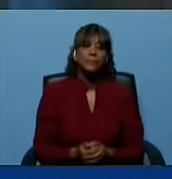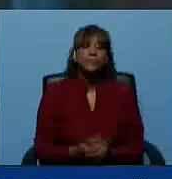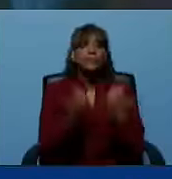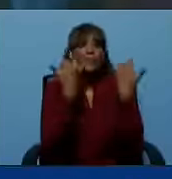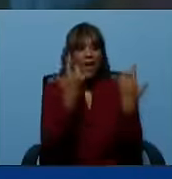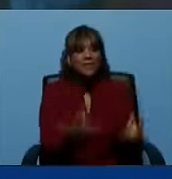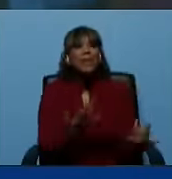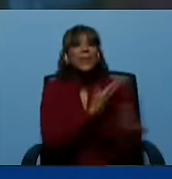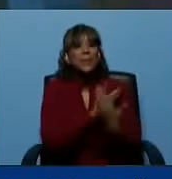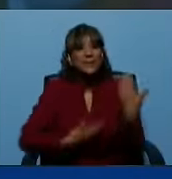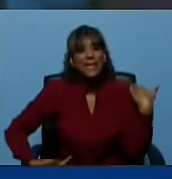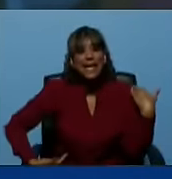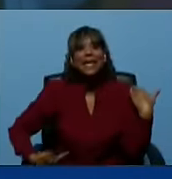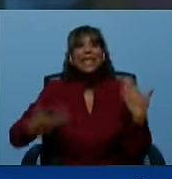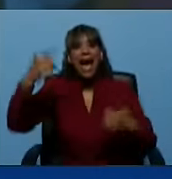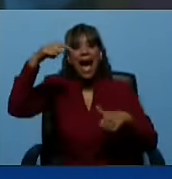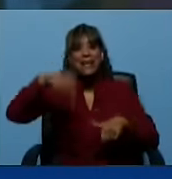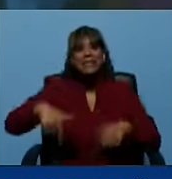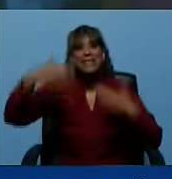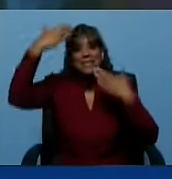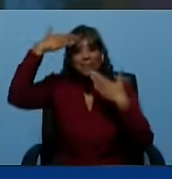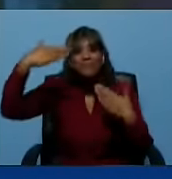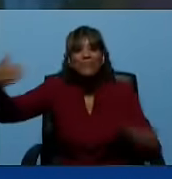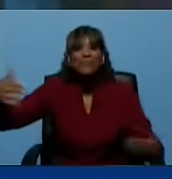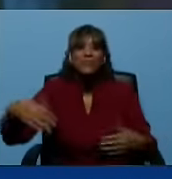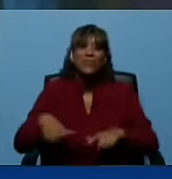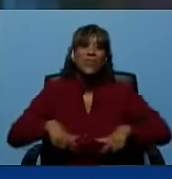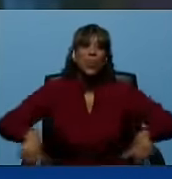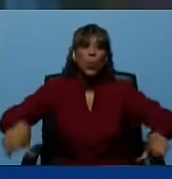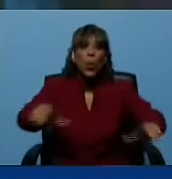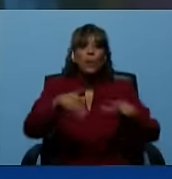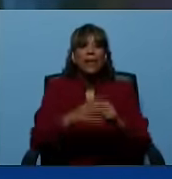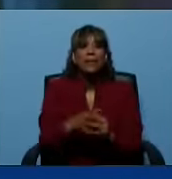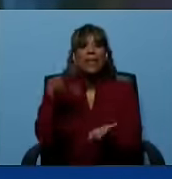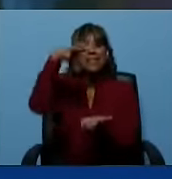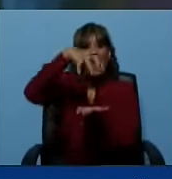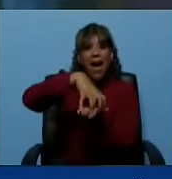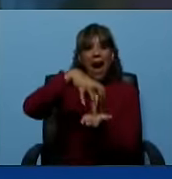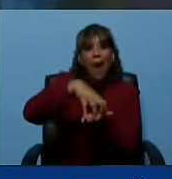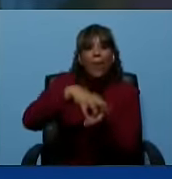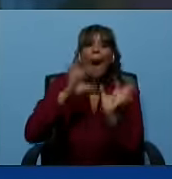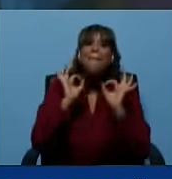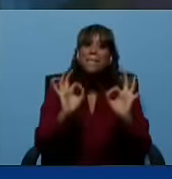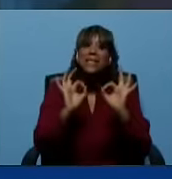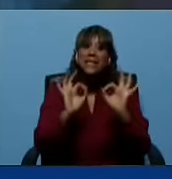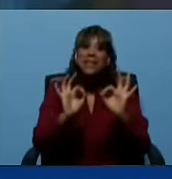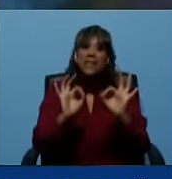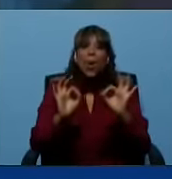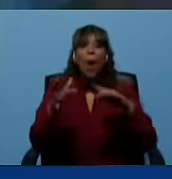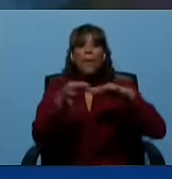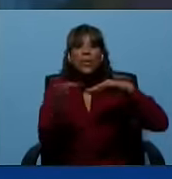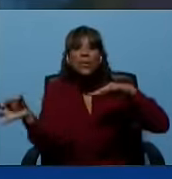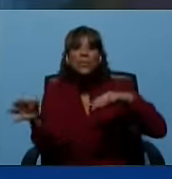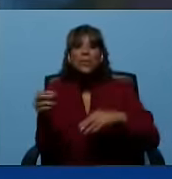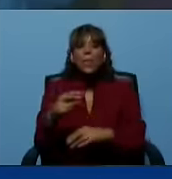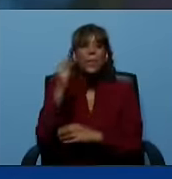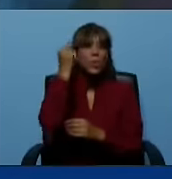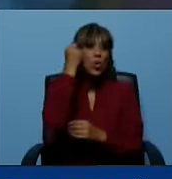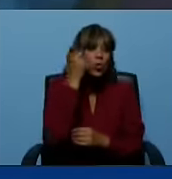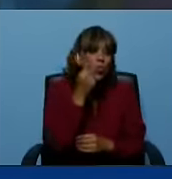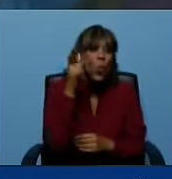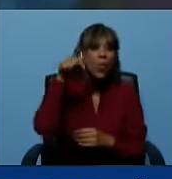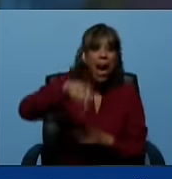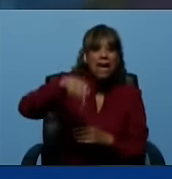Adelante, presidente. Aquí estamos, desde el estado Aragua, específicamente en el municipio Sucre, en